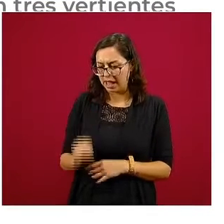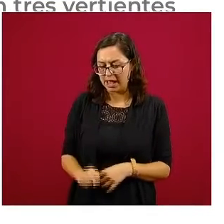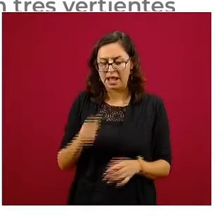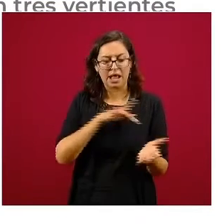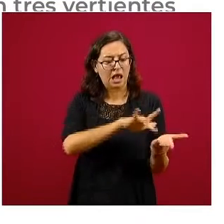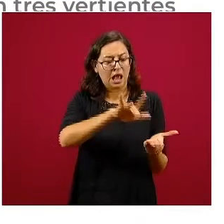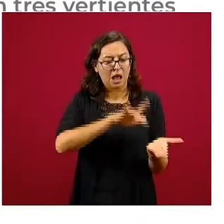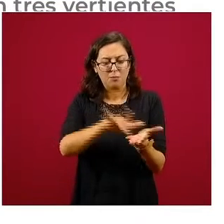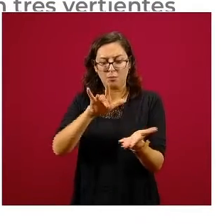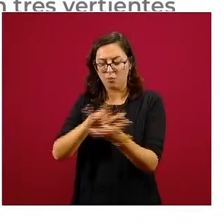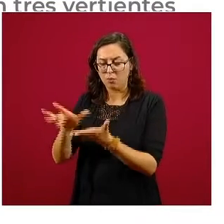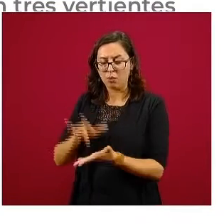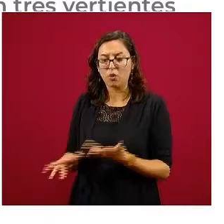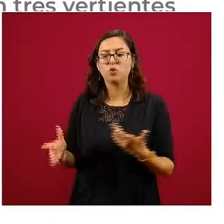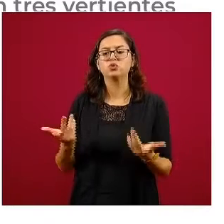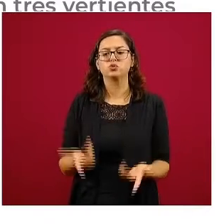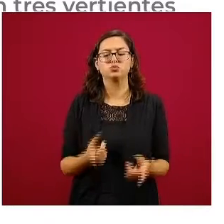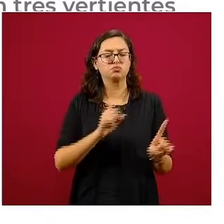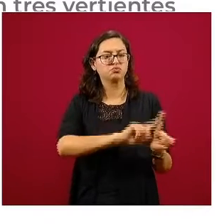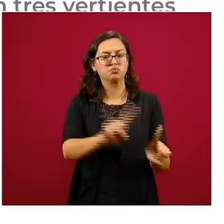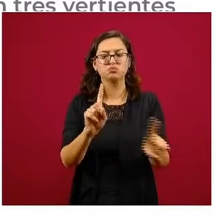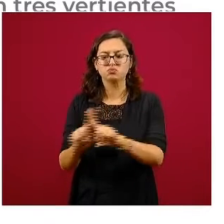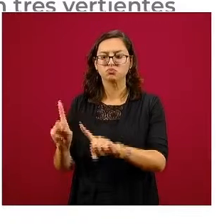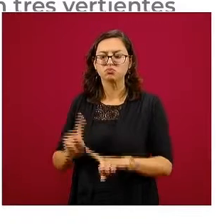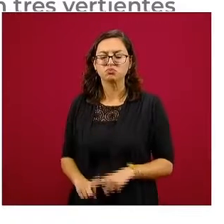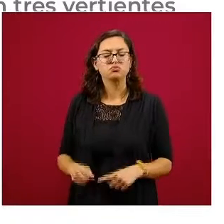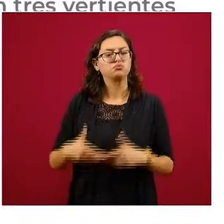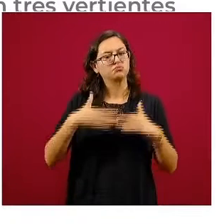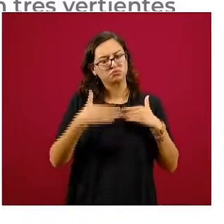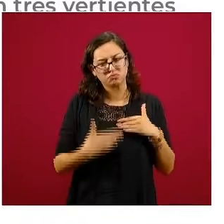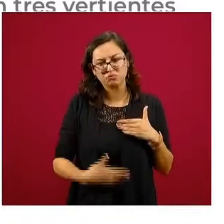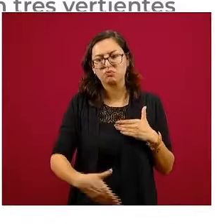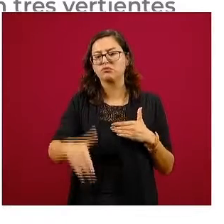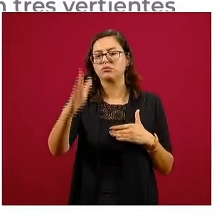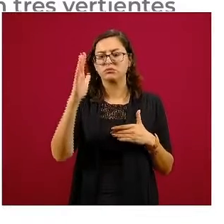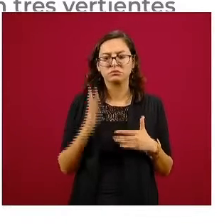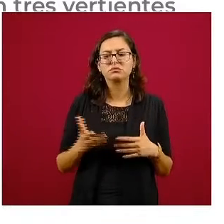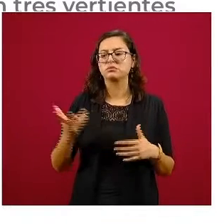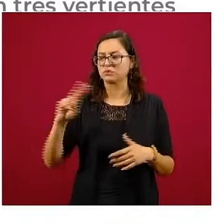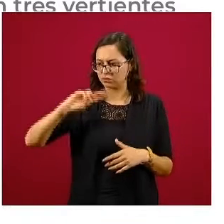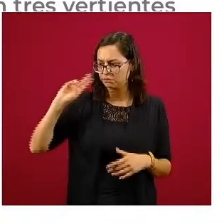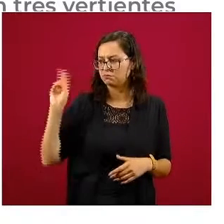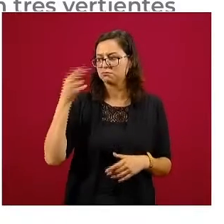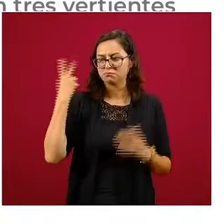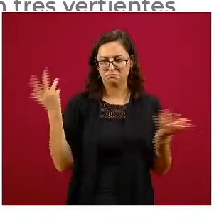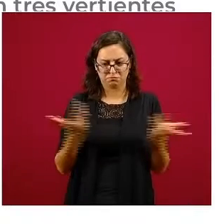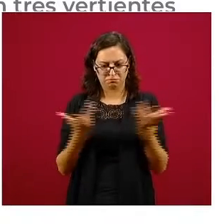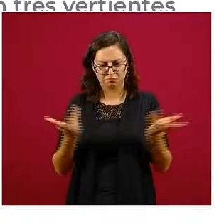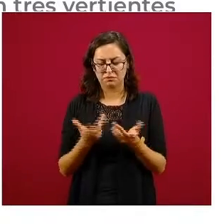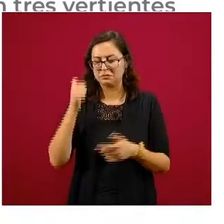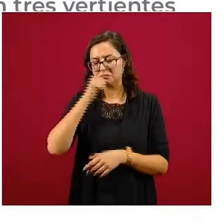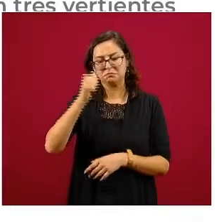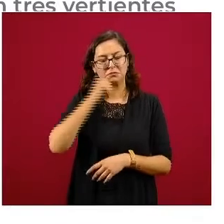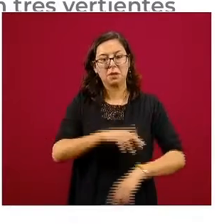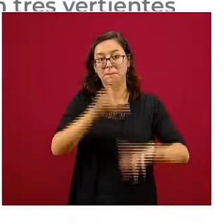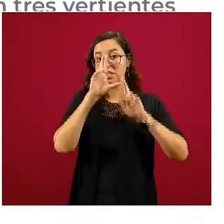la disposición de los señores presidentes municipales y las señoras presidentes municipales para reforzar las